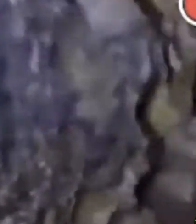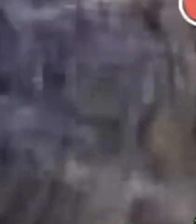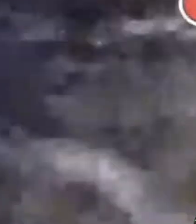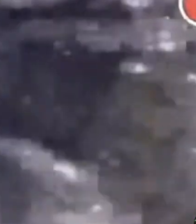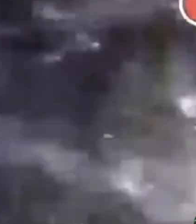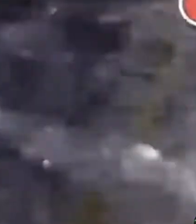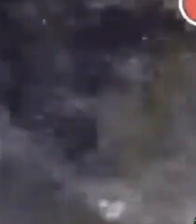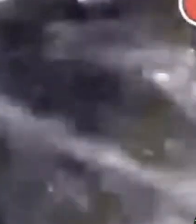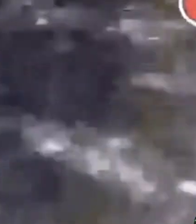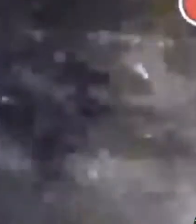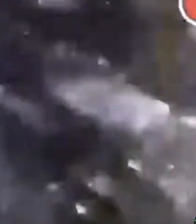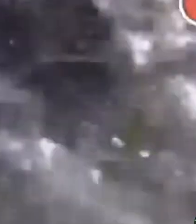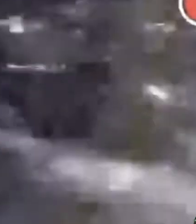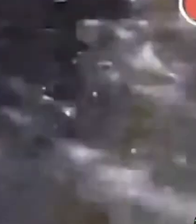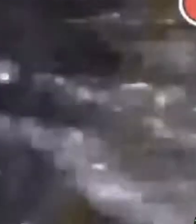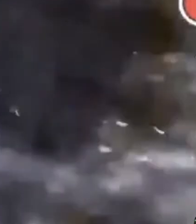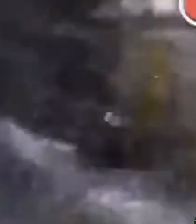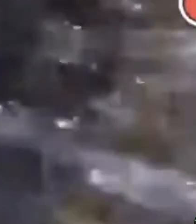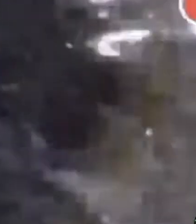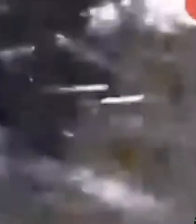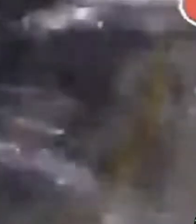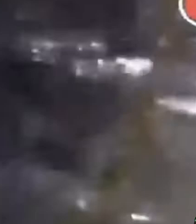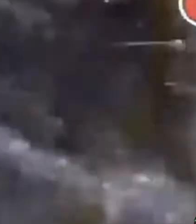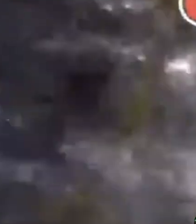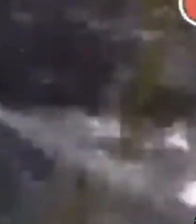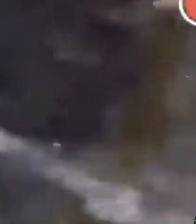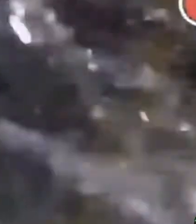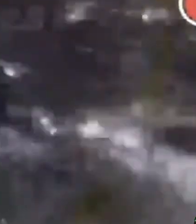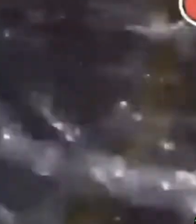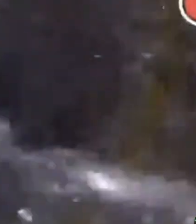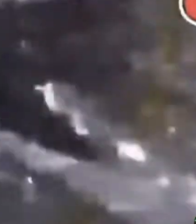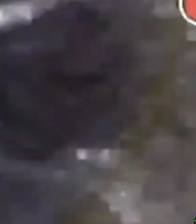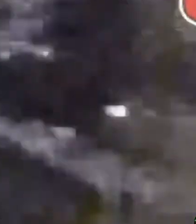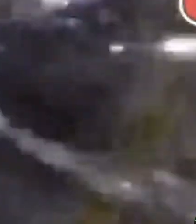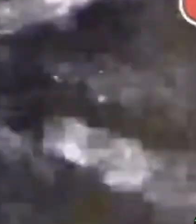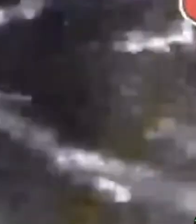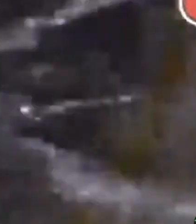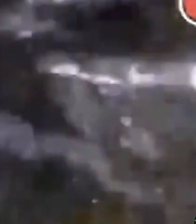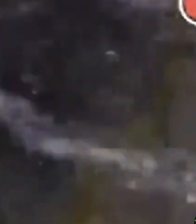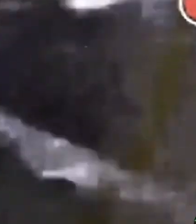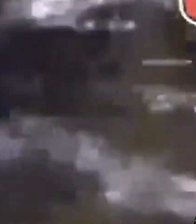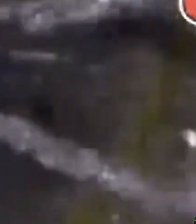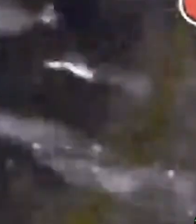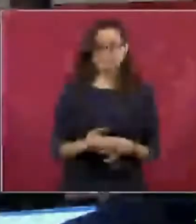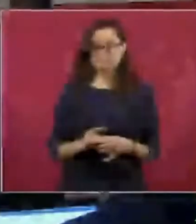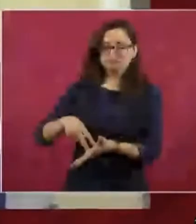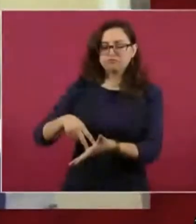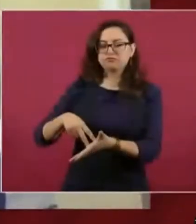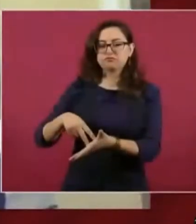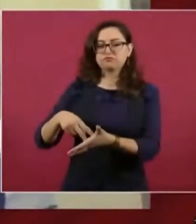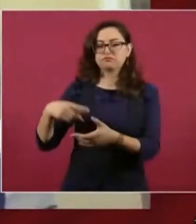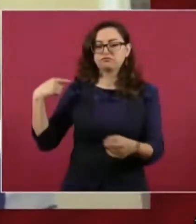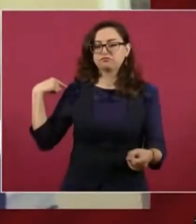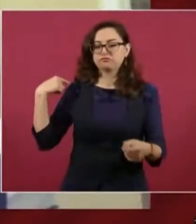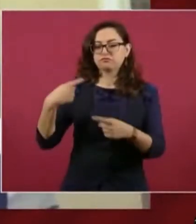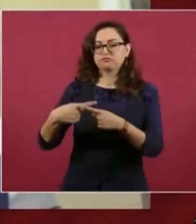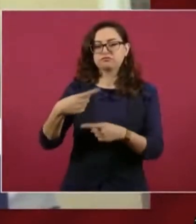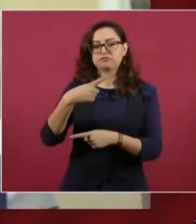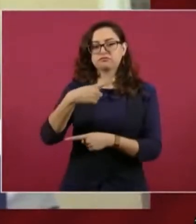matutina vamos a escuchar vamos a escuchar la explicación que dan porque se dijeron muchas cosas ahí en lancha llevamos